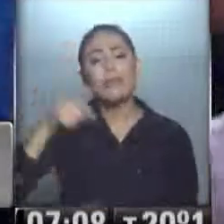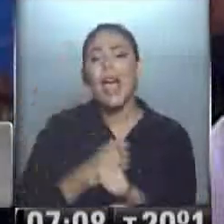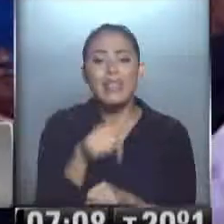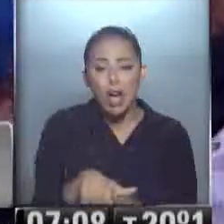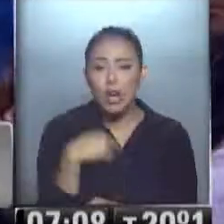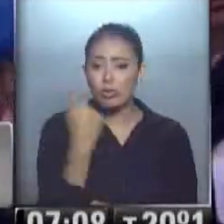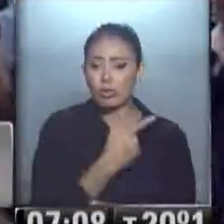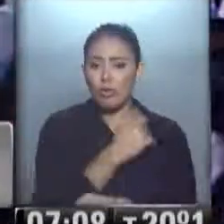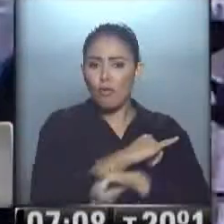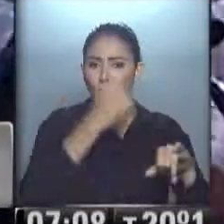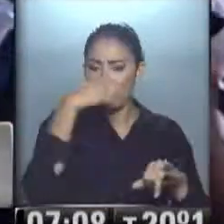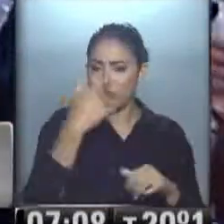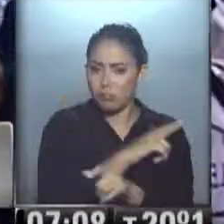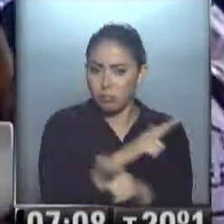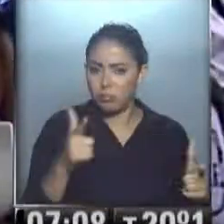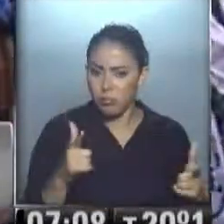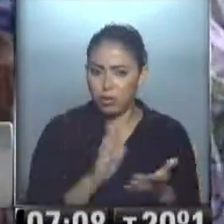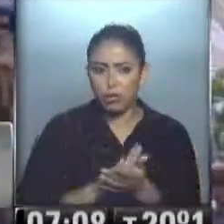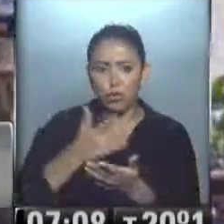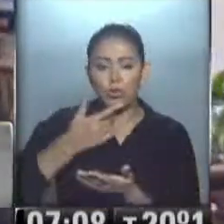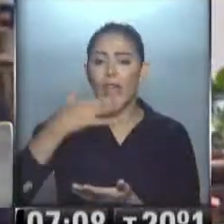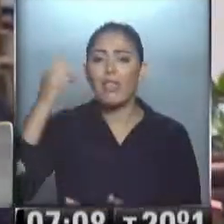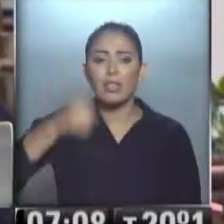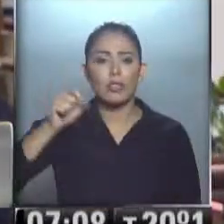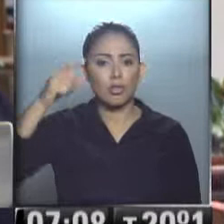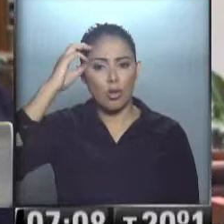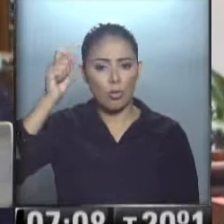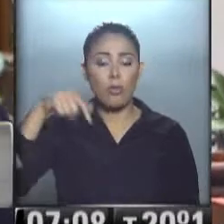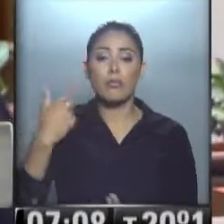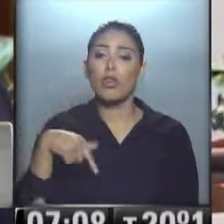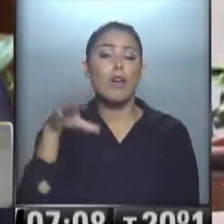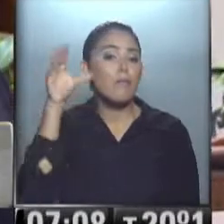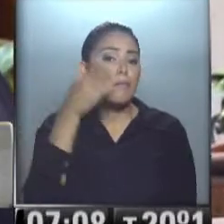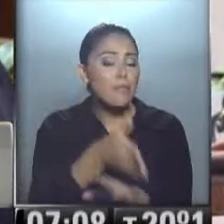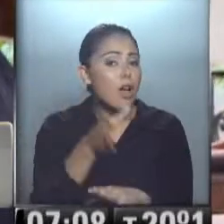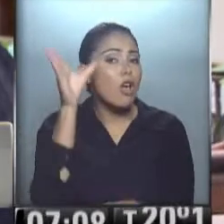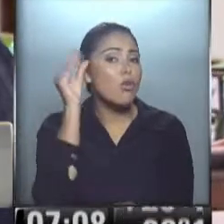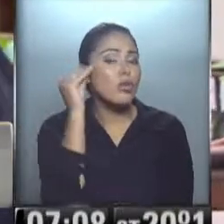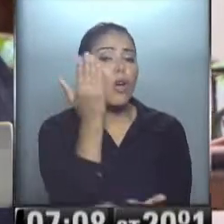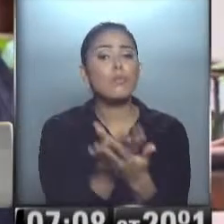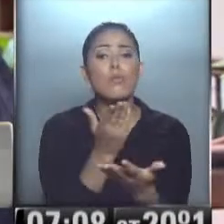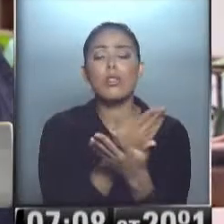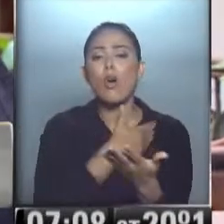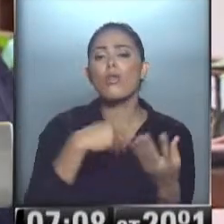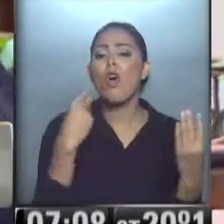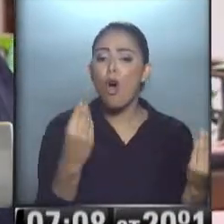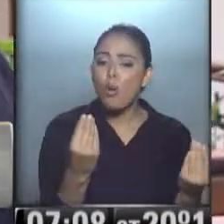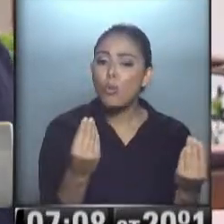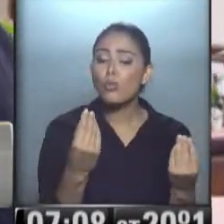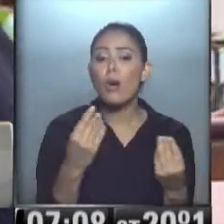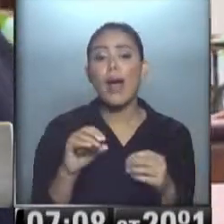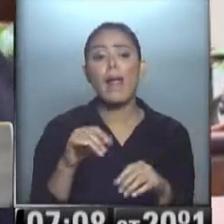ahora no tenemos ninguna notificación de fallo judicial vamos a escuchar una propuesta del gobierno que no se acerca a esa posición